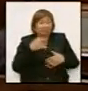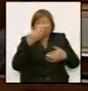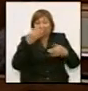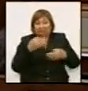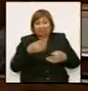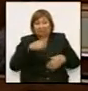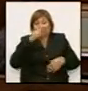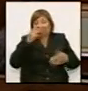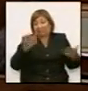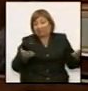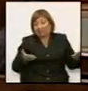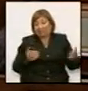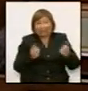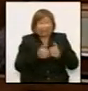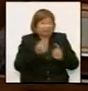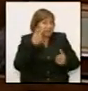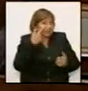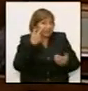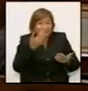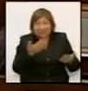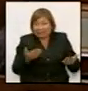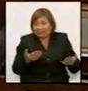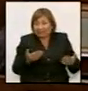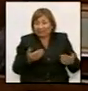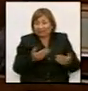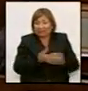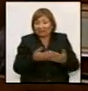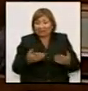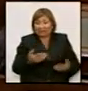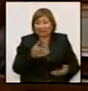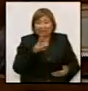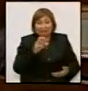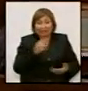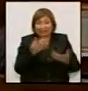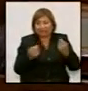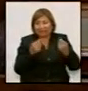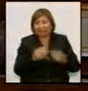dado conocer con tanta versatilidad.